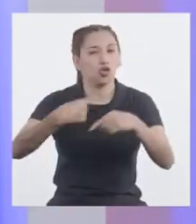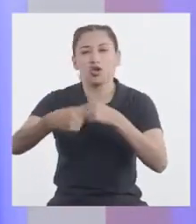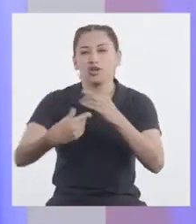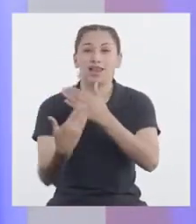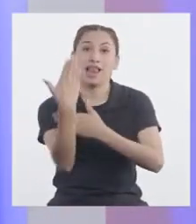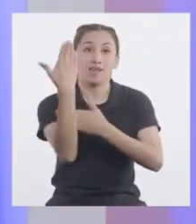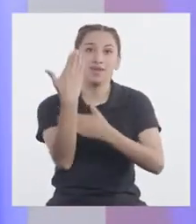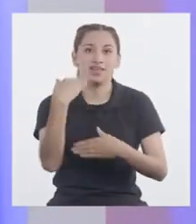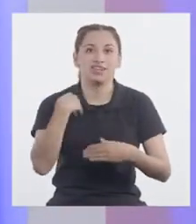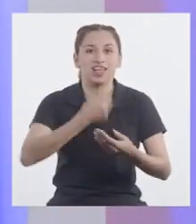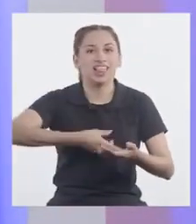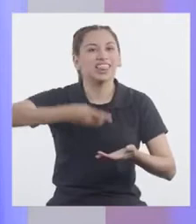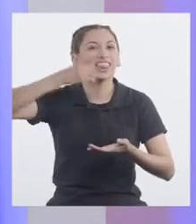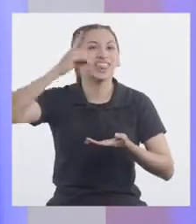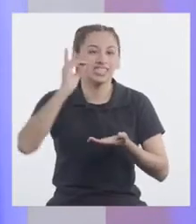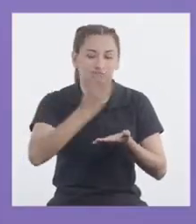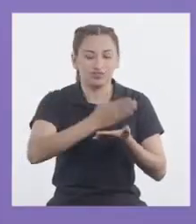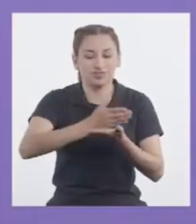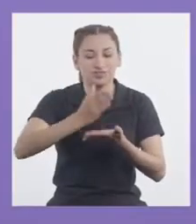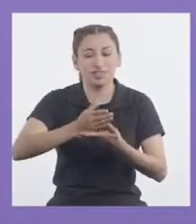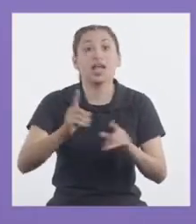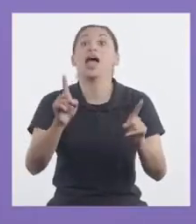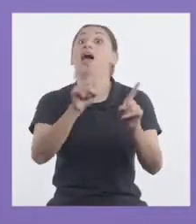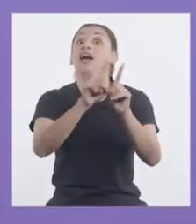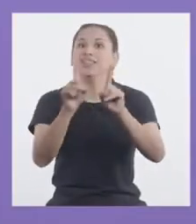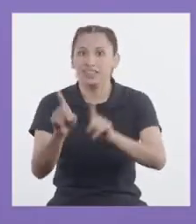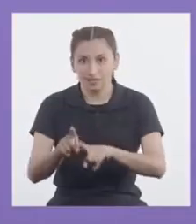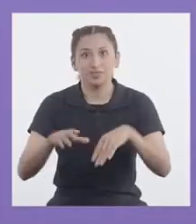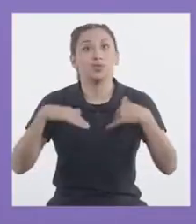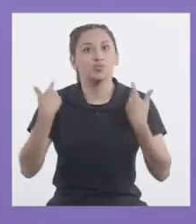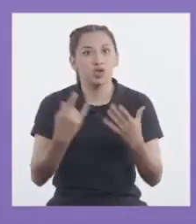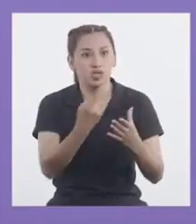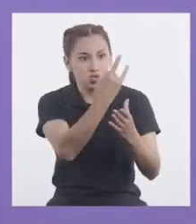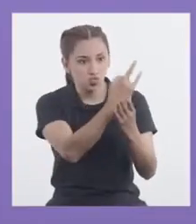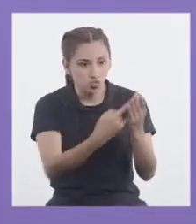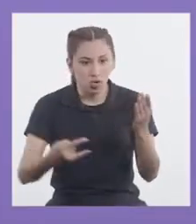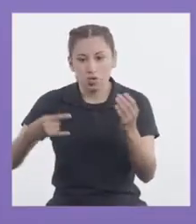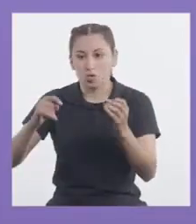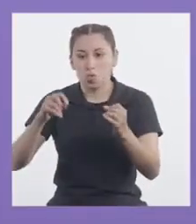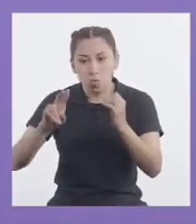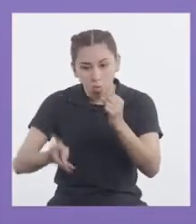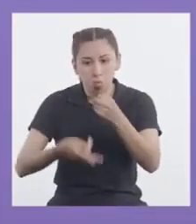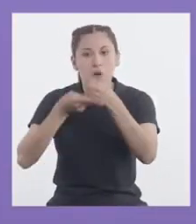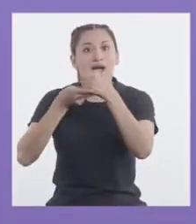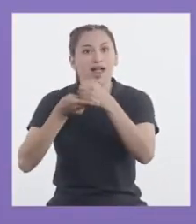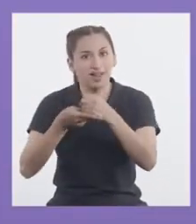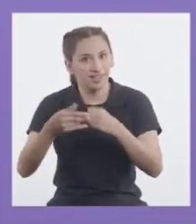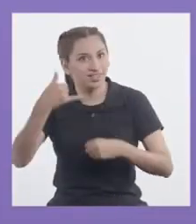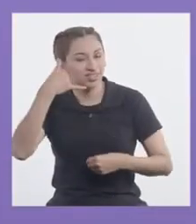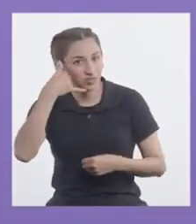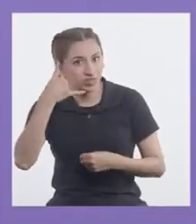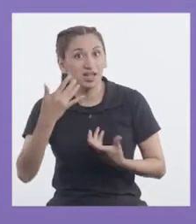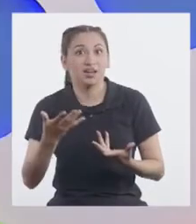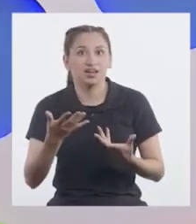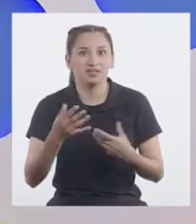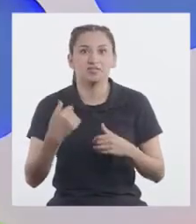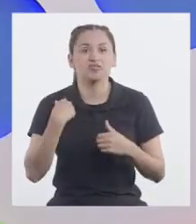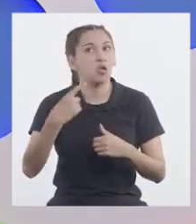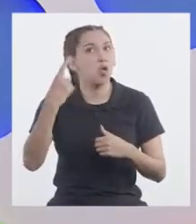las mañanas mientras preparo mi desayuno. Y además se pueden descargar y escuchar cuando se